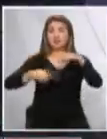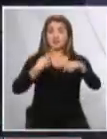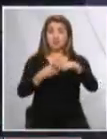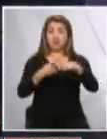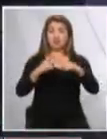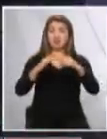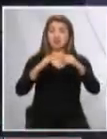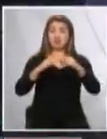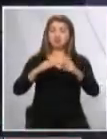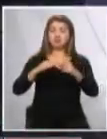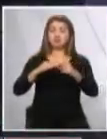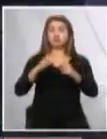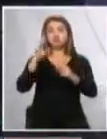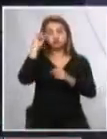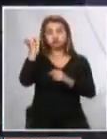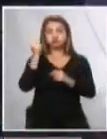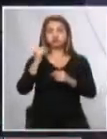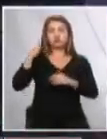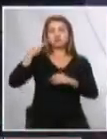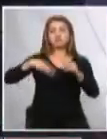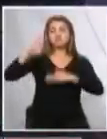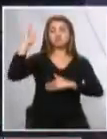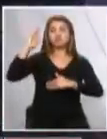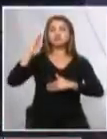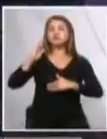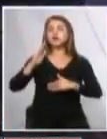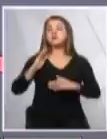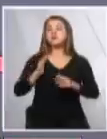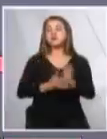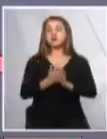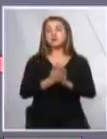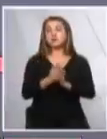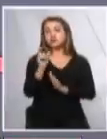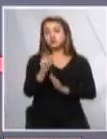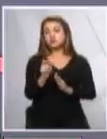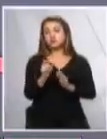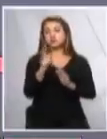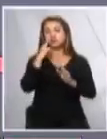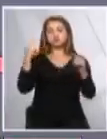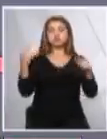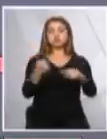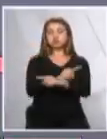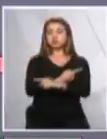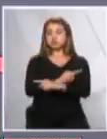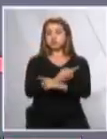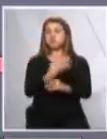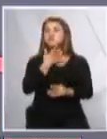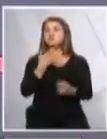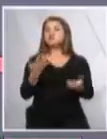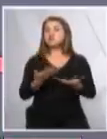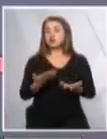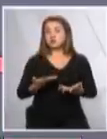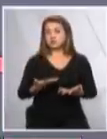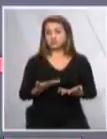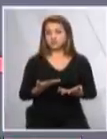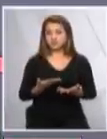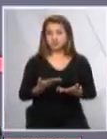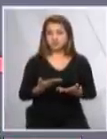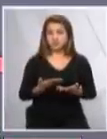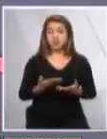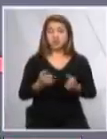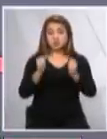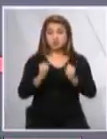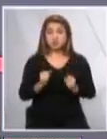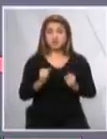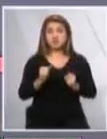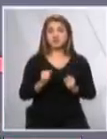extrema que tenemos hoy día, o sea, muchísimo más extrema, podría ser bastante contraproducente en el sentido de que